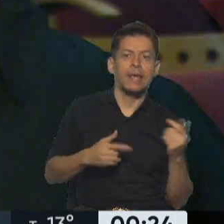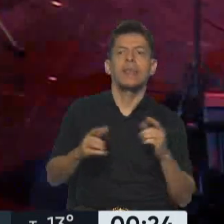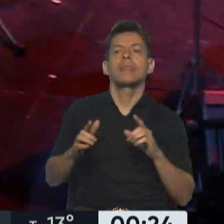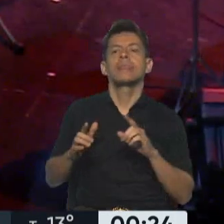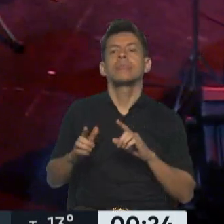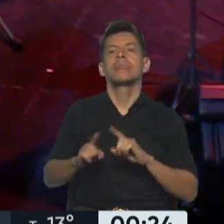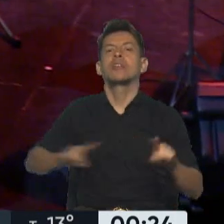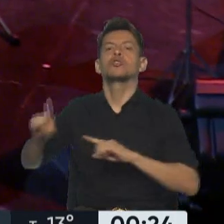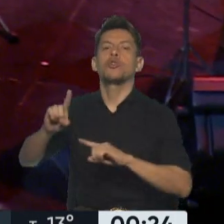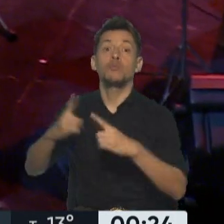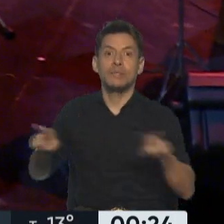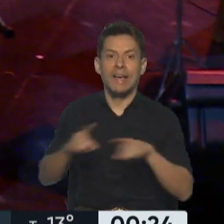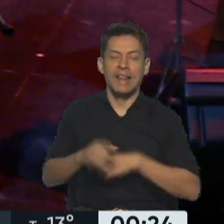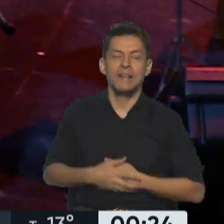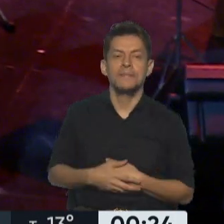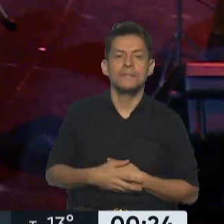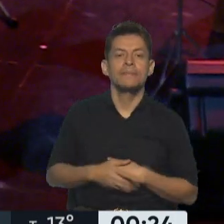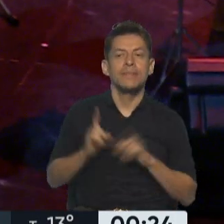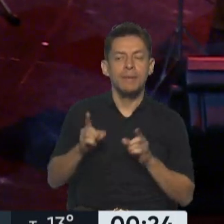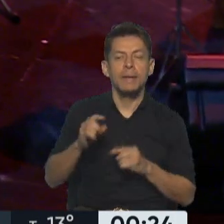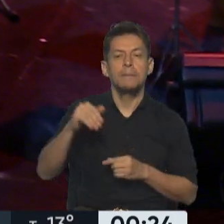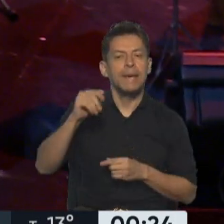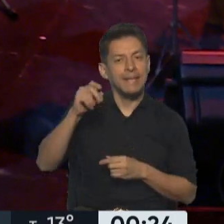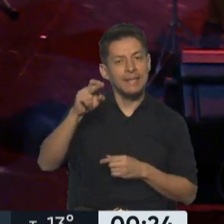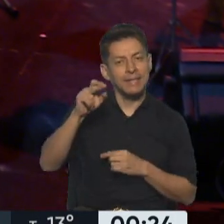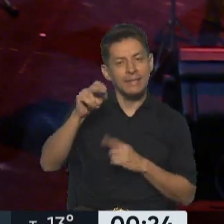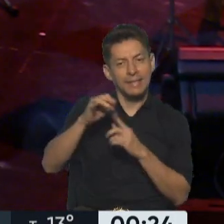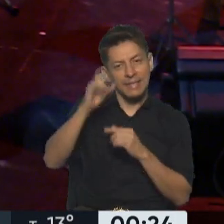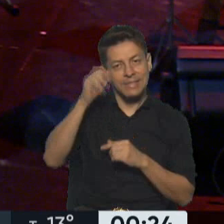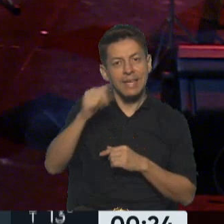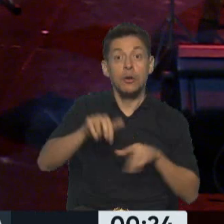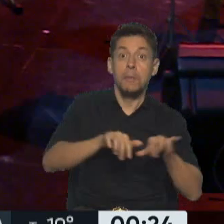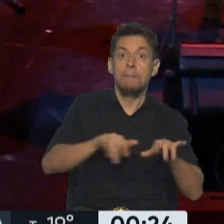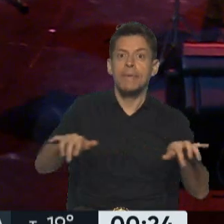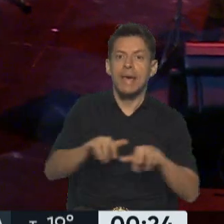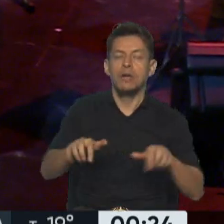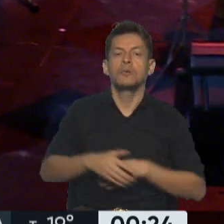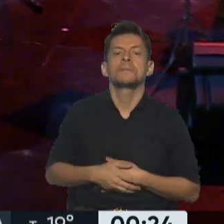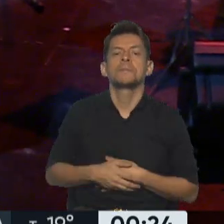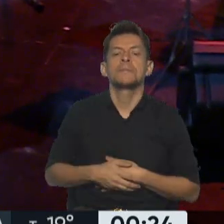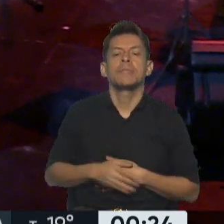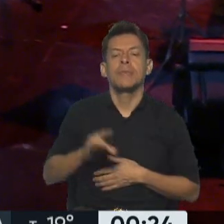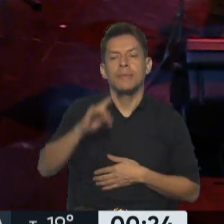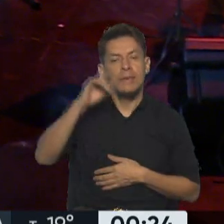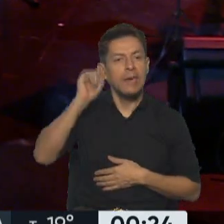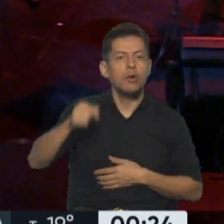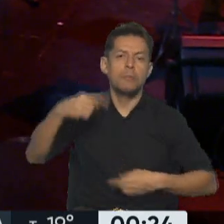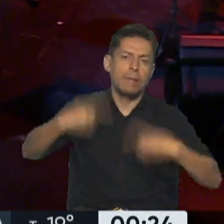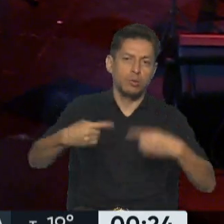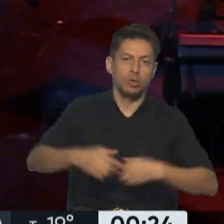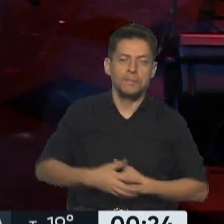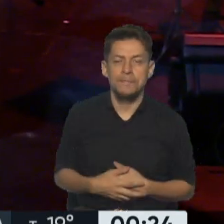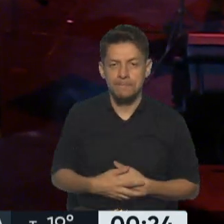y arreglos. Está el Pitu Marquesano, Leandro Pitu Marquesano en el piano y Diego Gazzaniga en percusión. Yo traté de